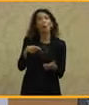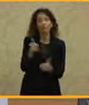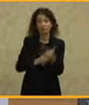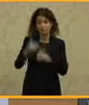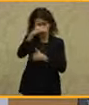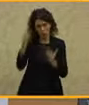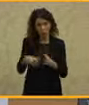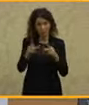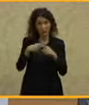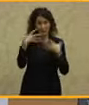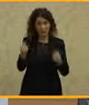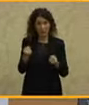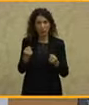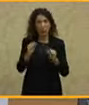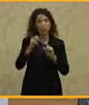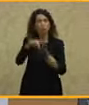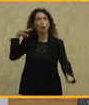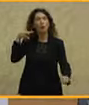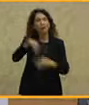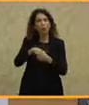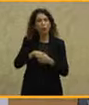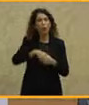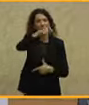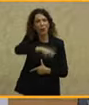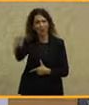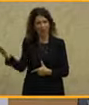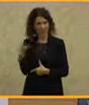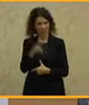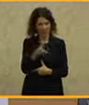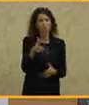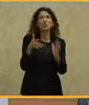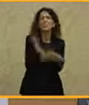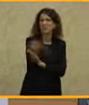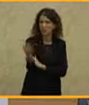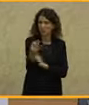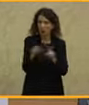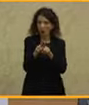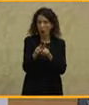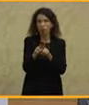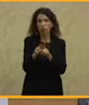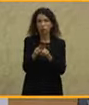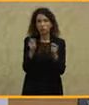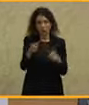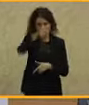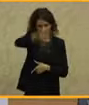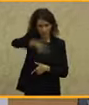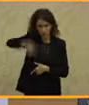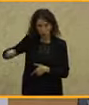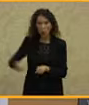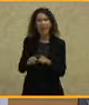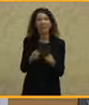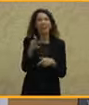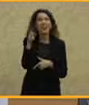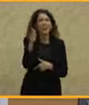se formule desde un enfoque del ejercicio de la ciudadanía, es decir, desde la consideración de que la persona es sujeto